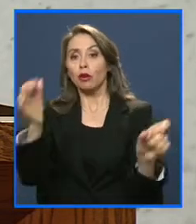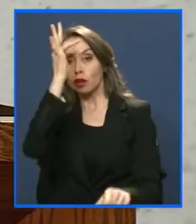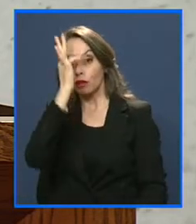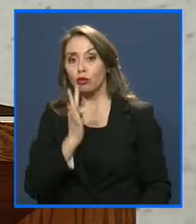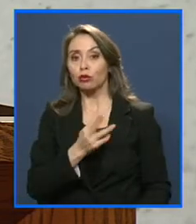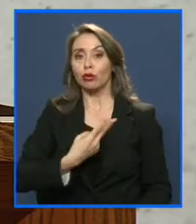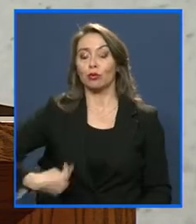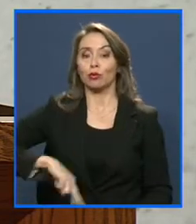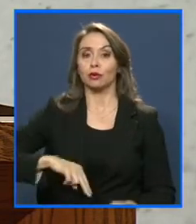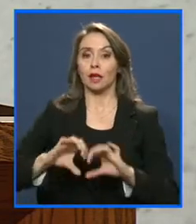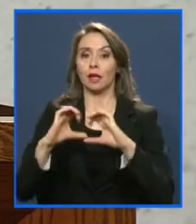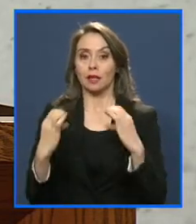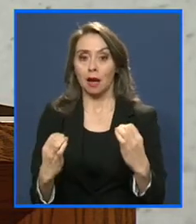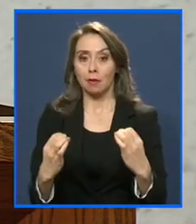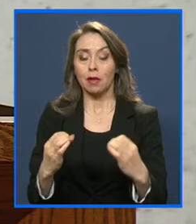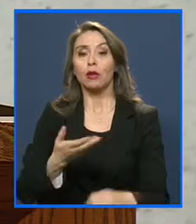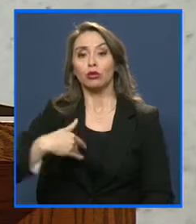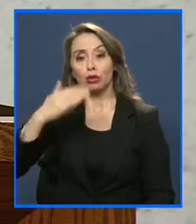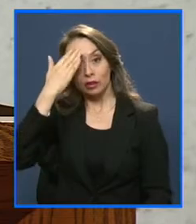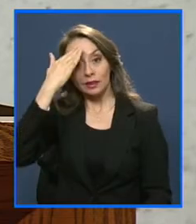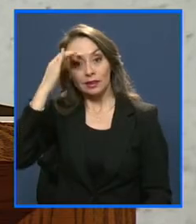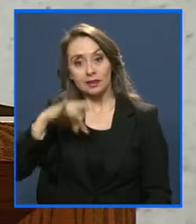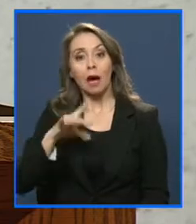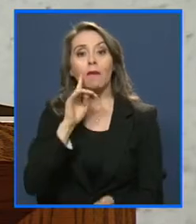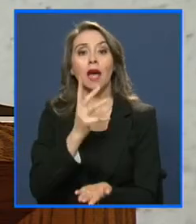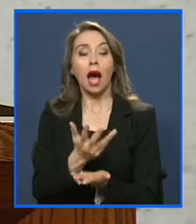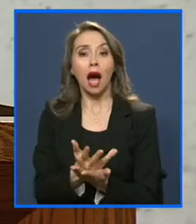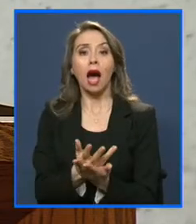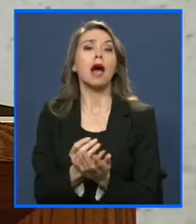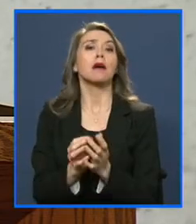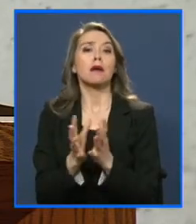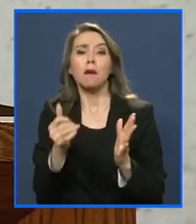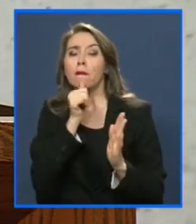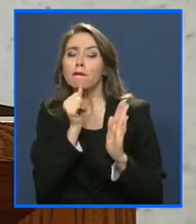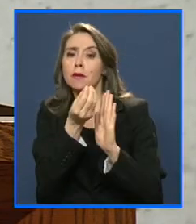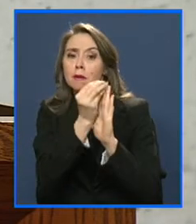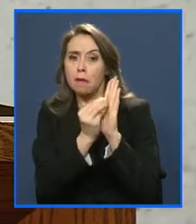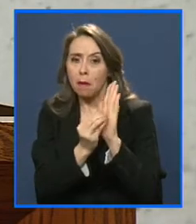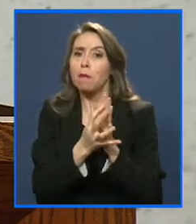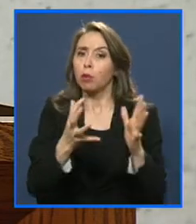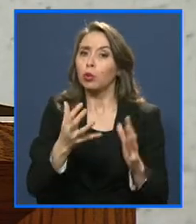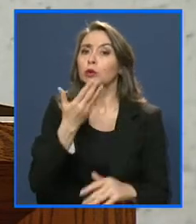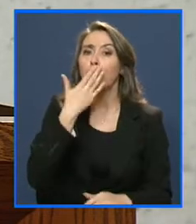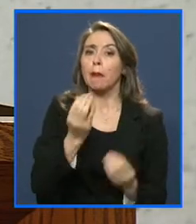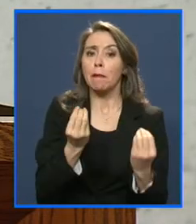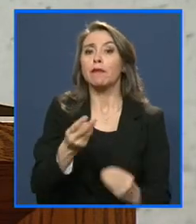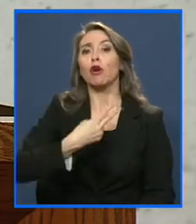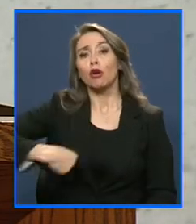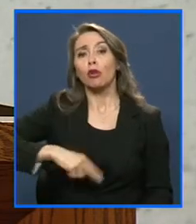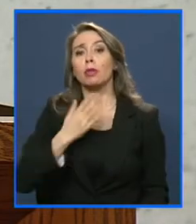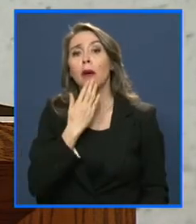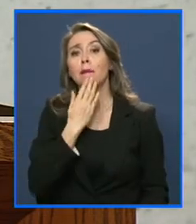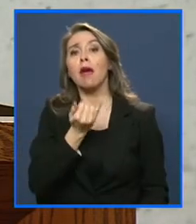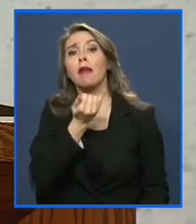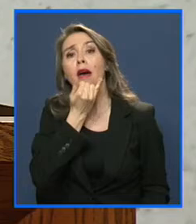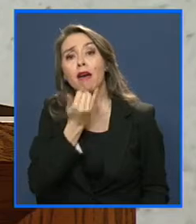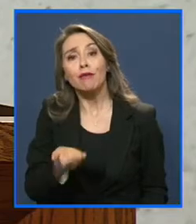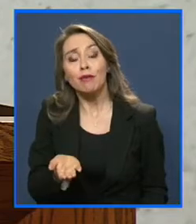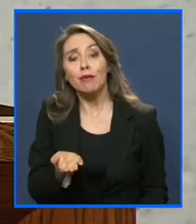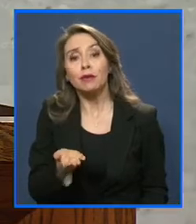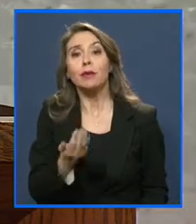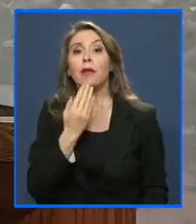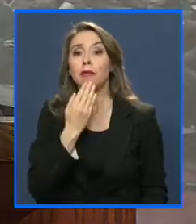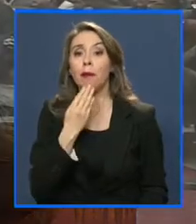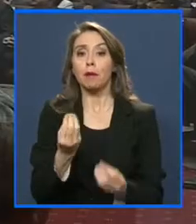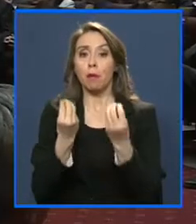cámara aunque estamos conscientes que de que hay mucho por perfeccionar porque también cometemos errores también el